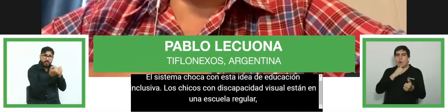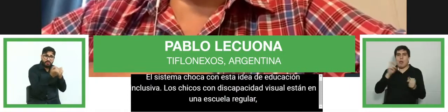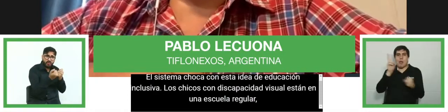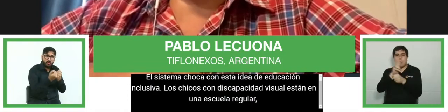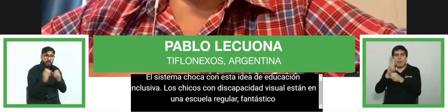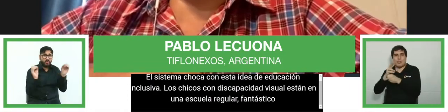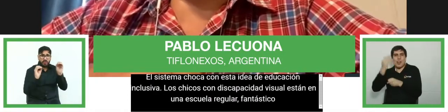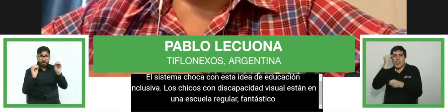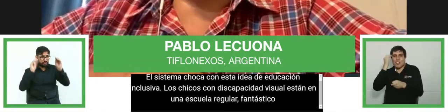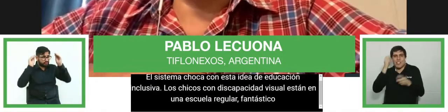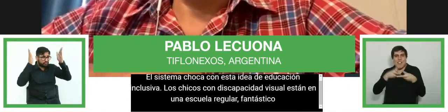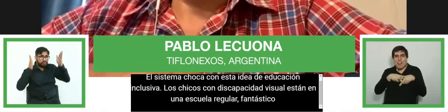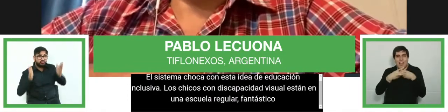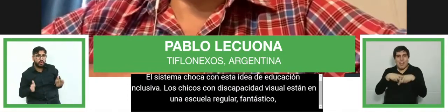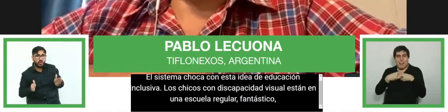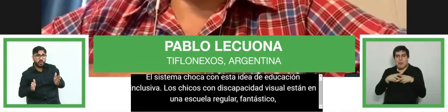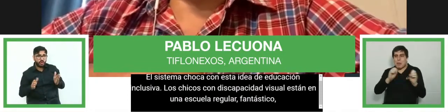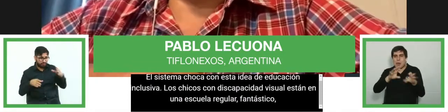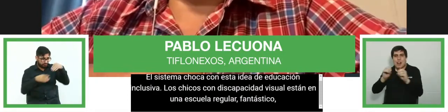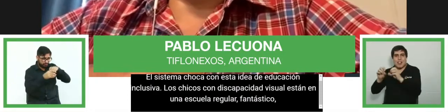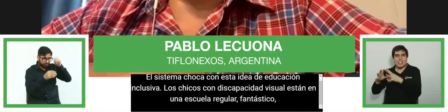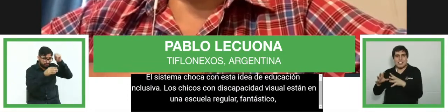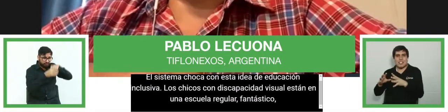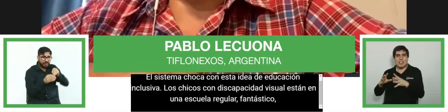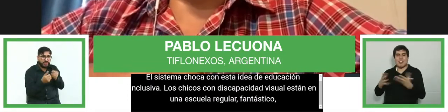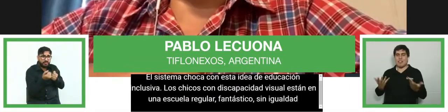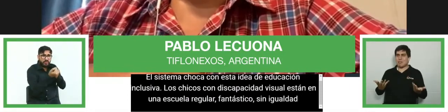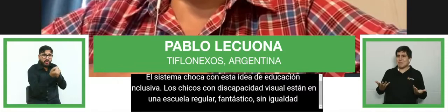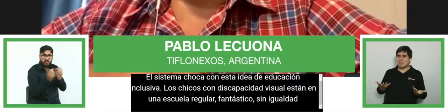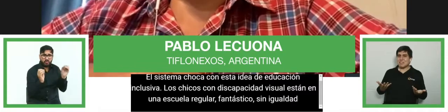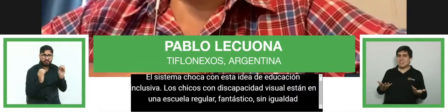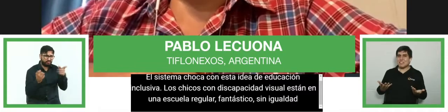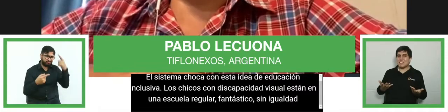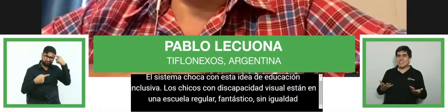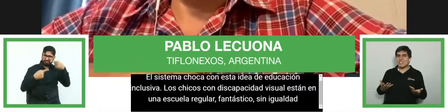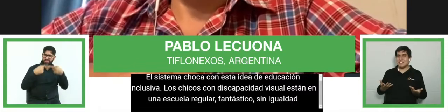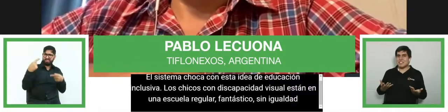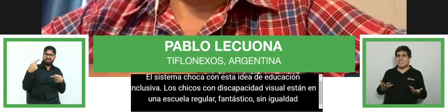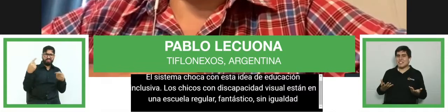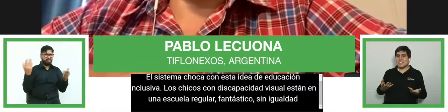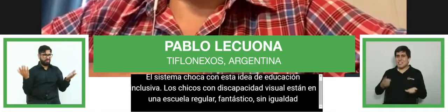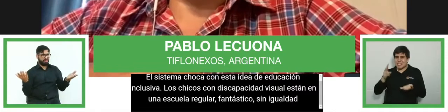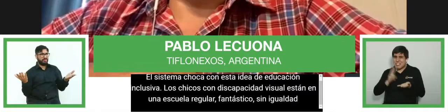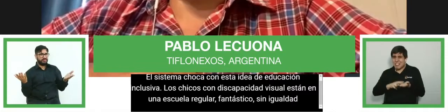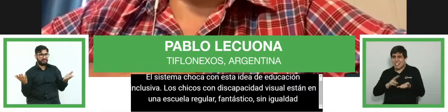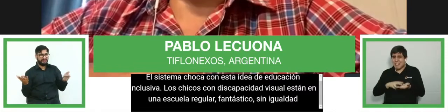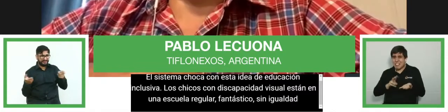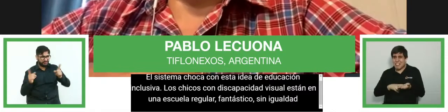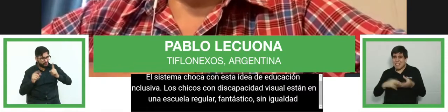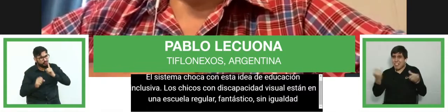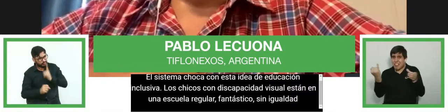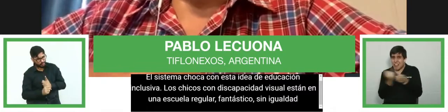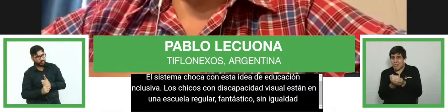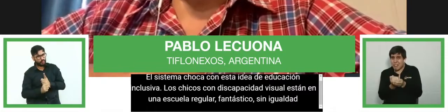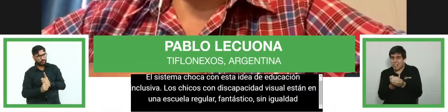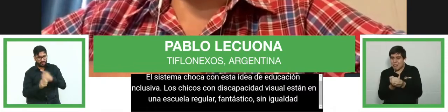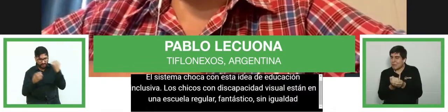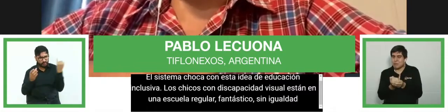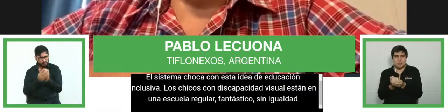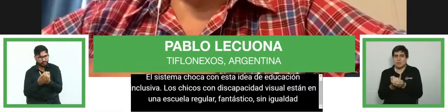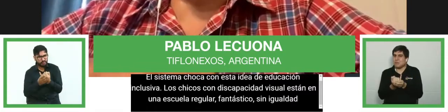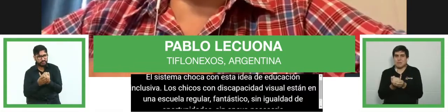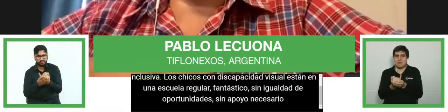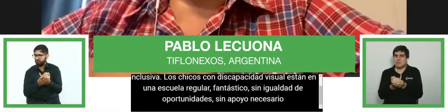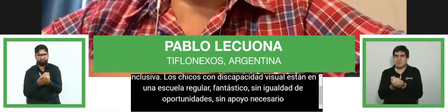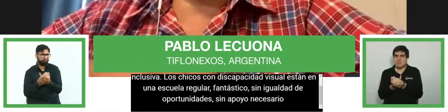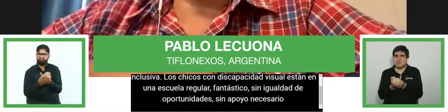docentes tengan las herramientas o la capacitación para trabajar con esta diversidad, es una inclusión de número nada más y